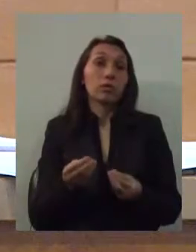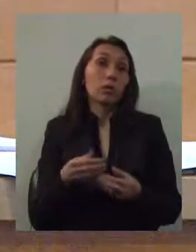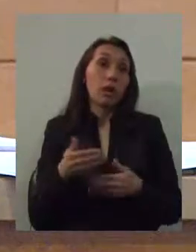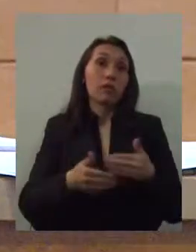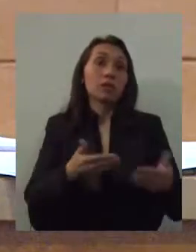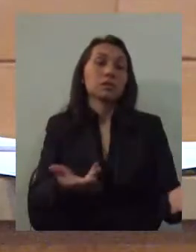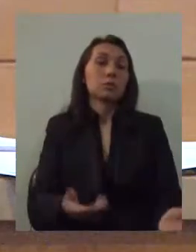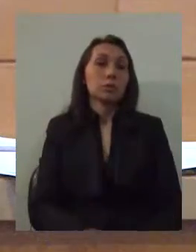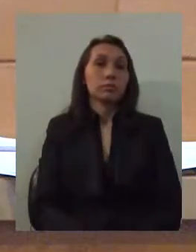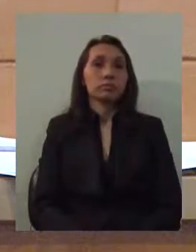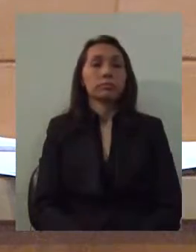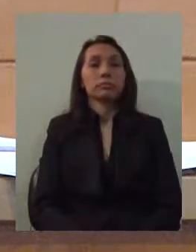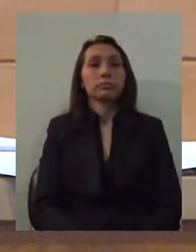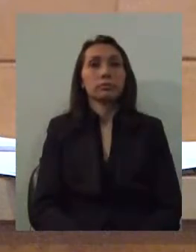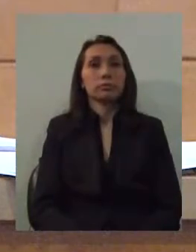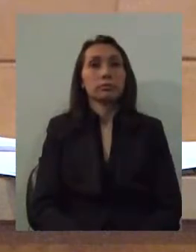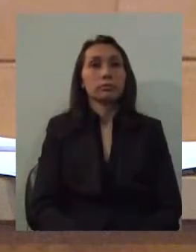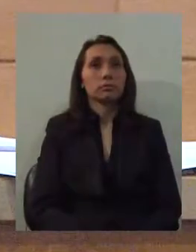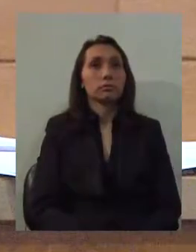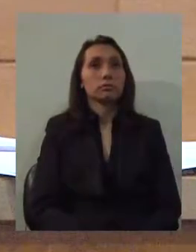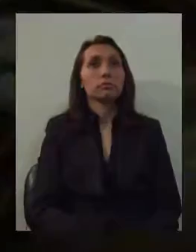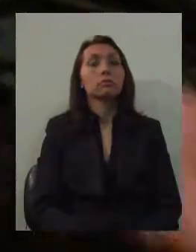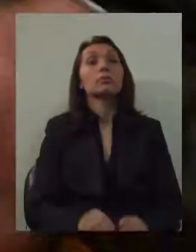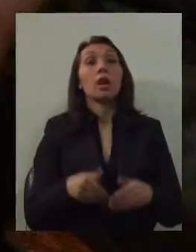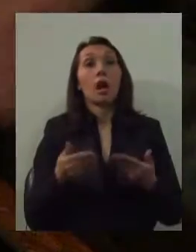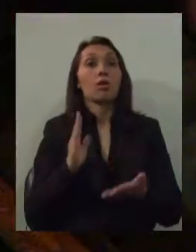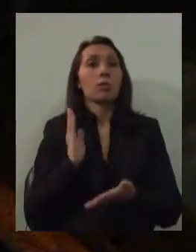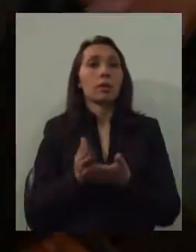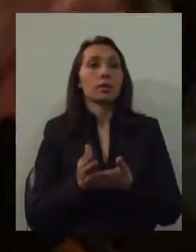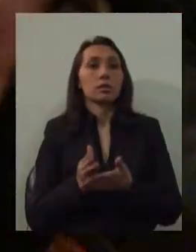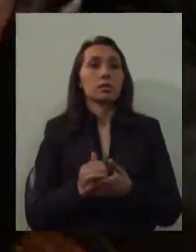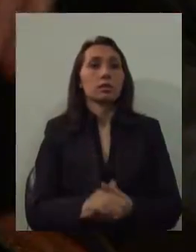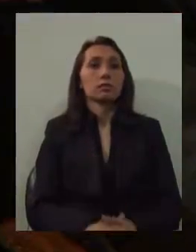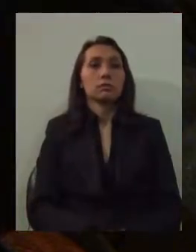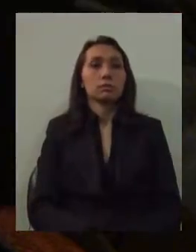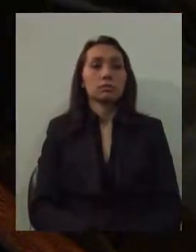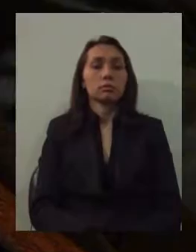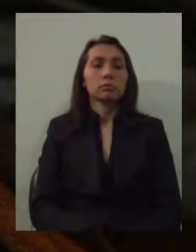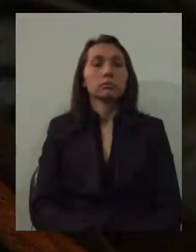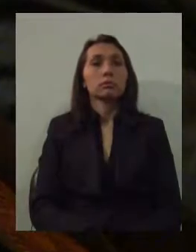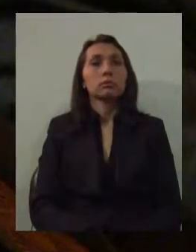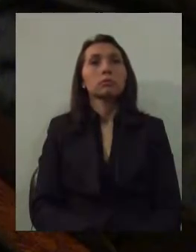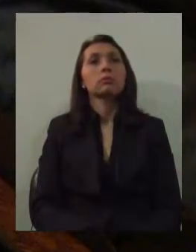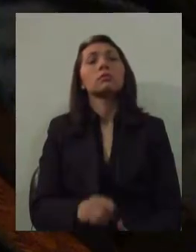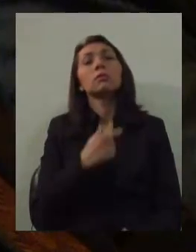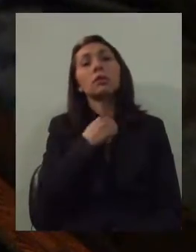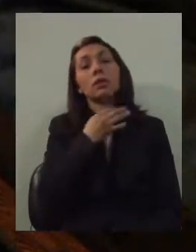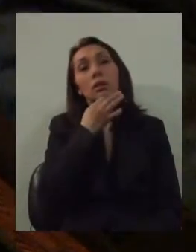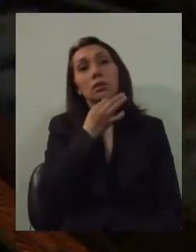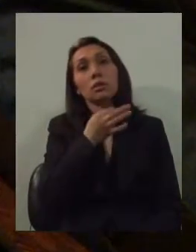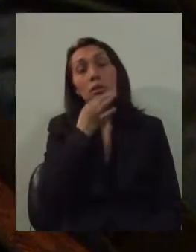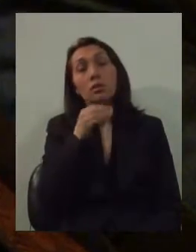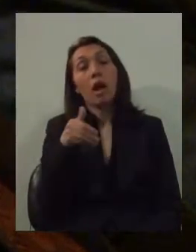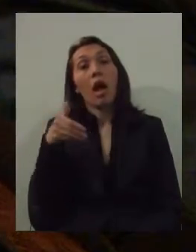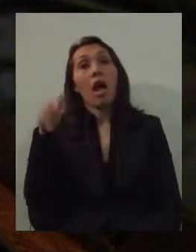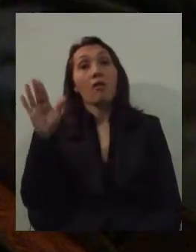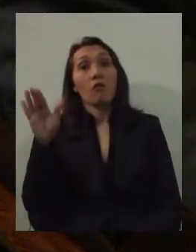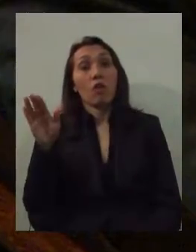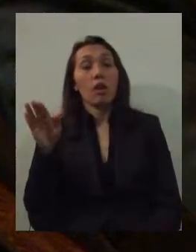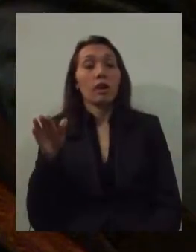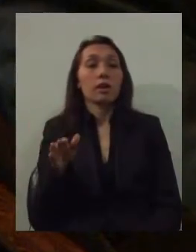avancemos. Ahora, bueno, para terminar, porque si no esto parece una... Pero le quiero contar que desde afuera,